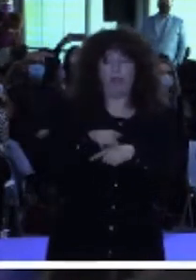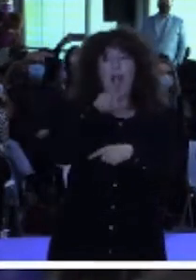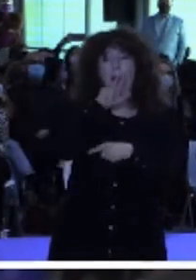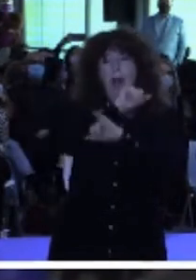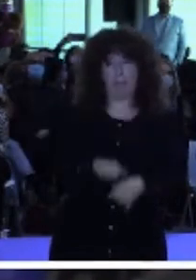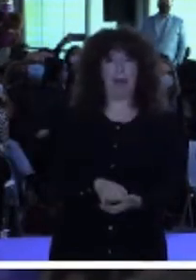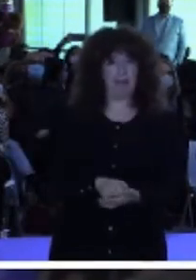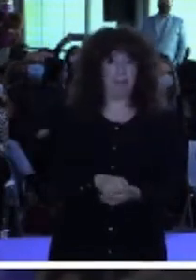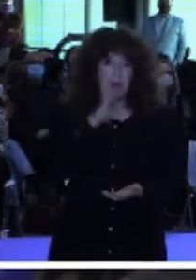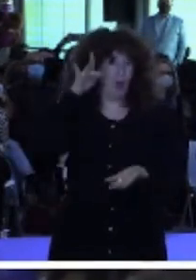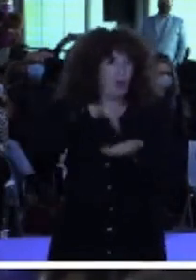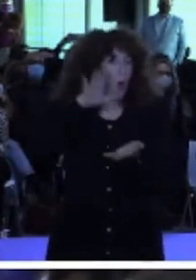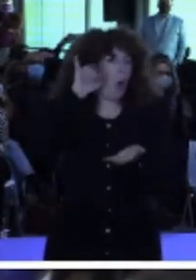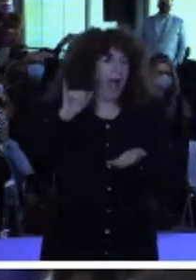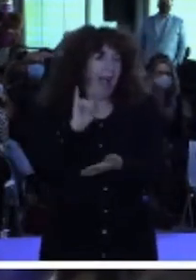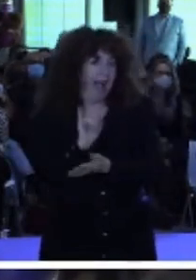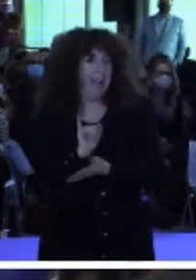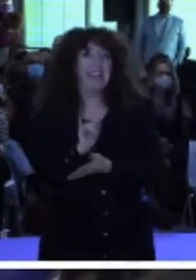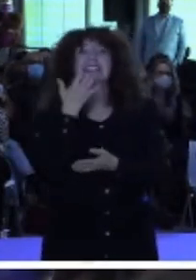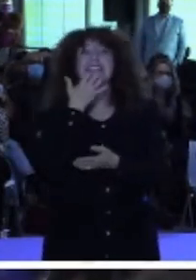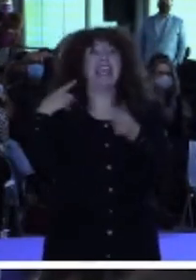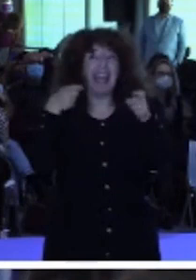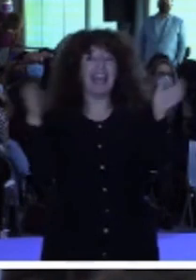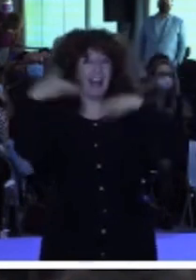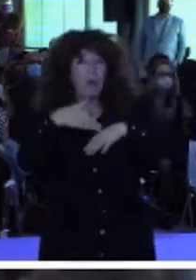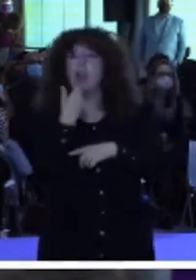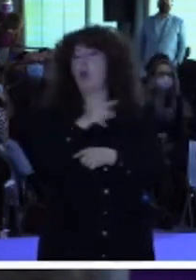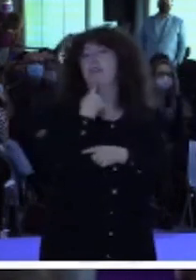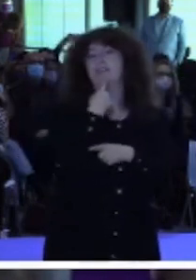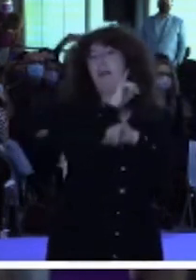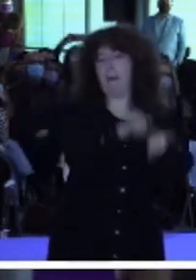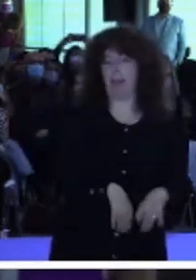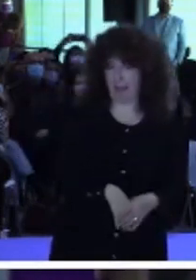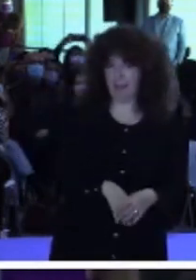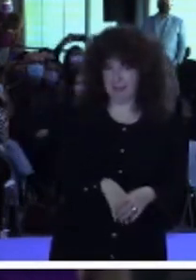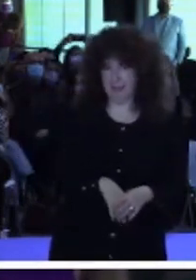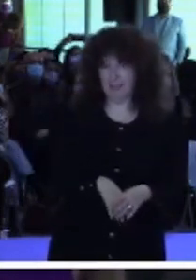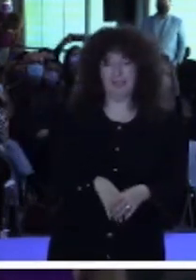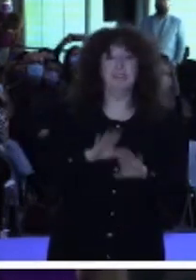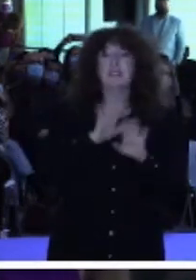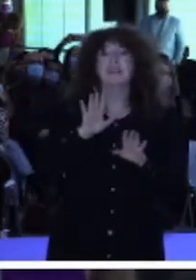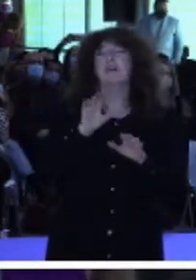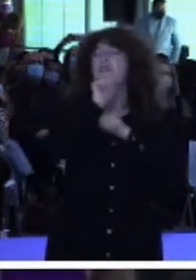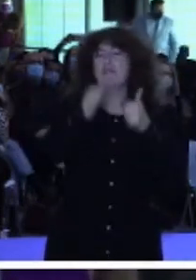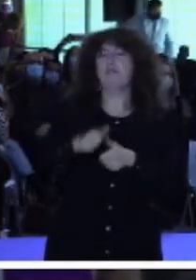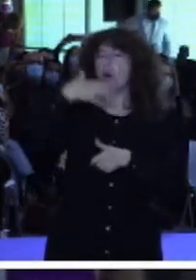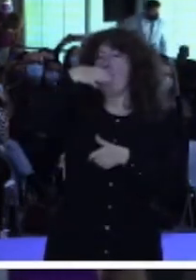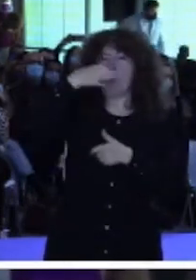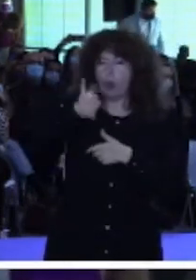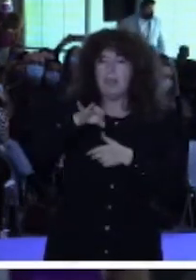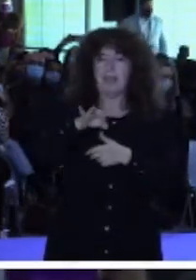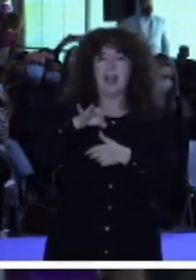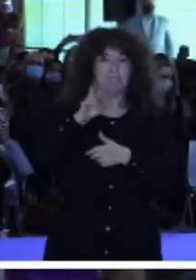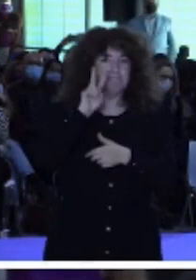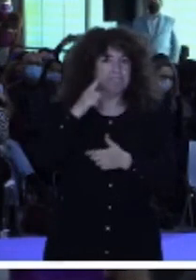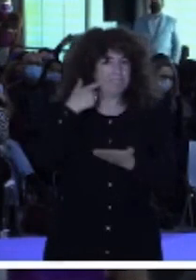paz. Si no hubiese guerra, no sería necesario hablar de paz. La única forma